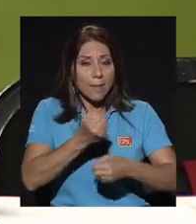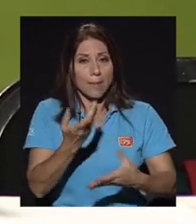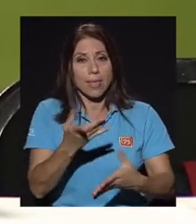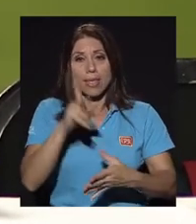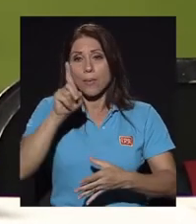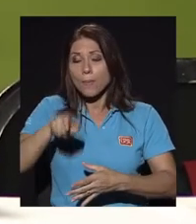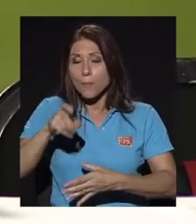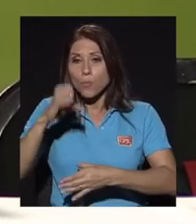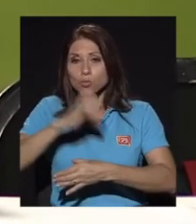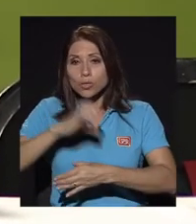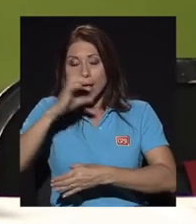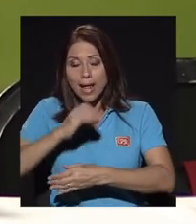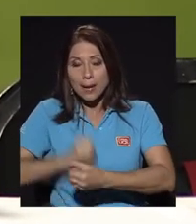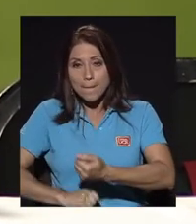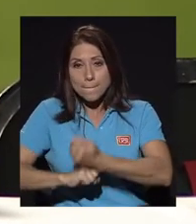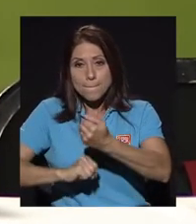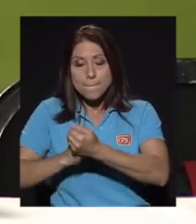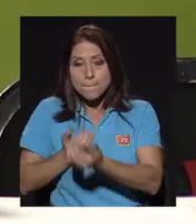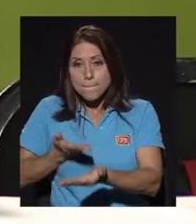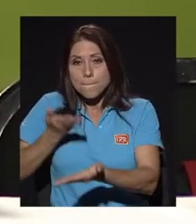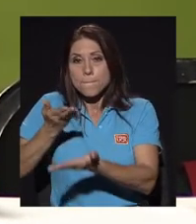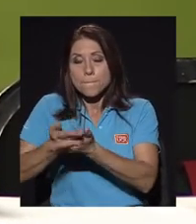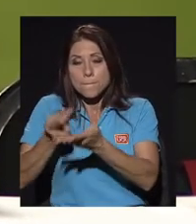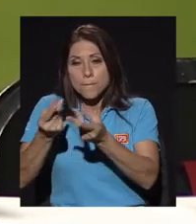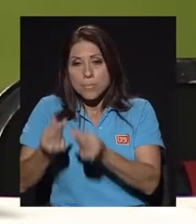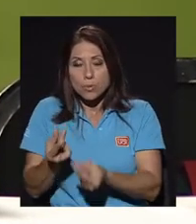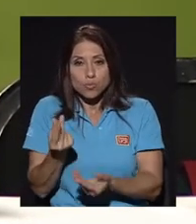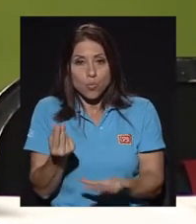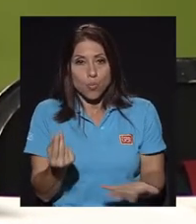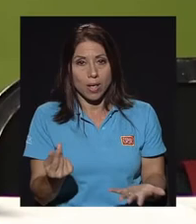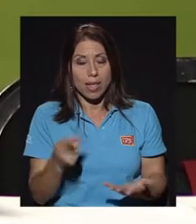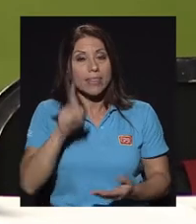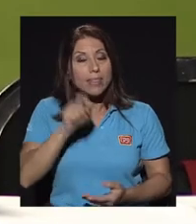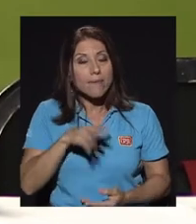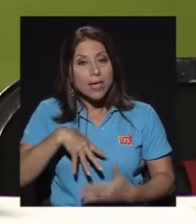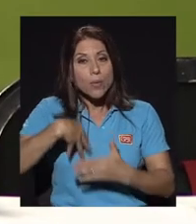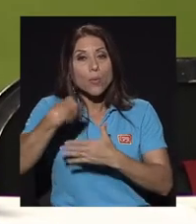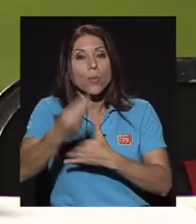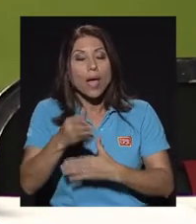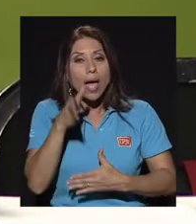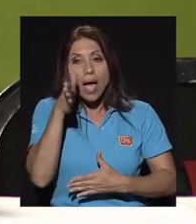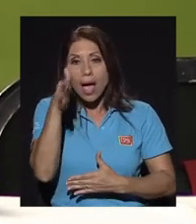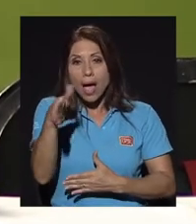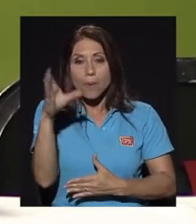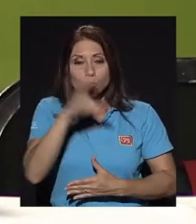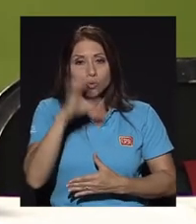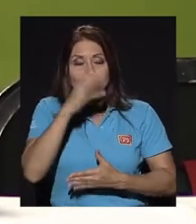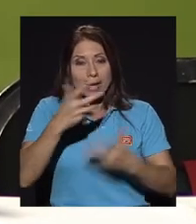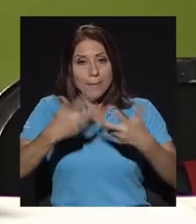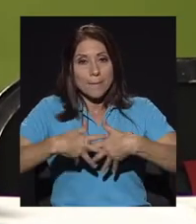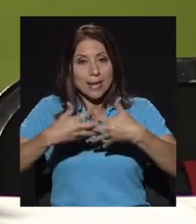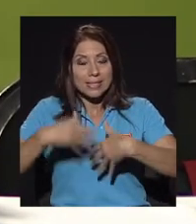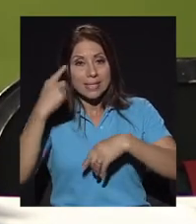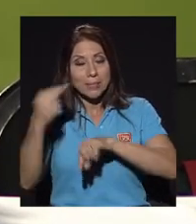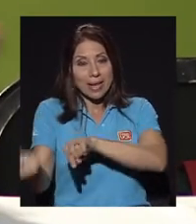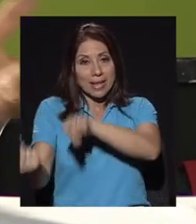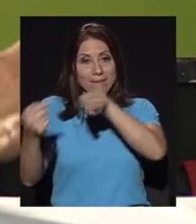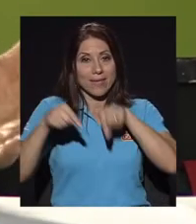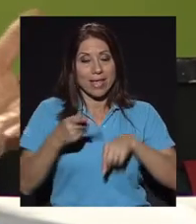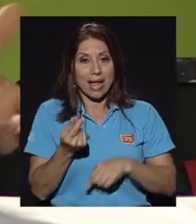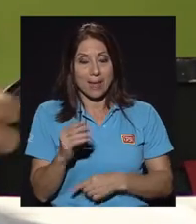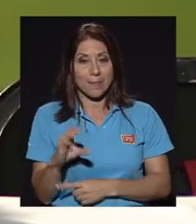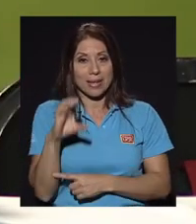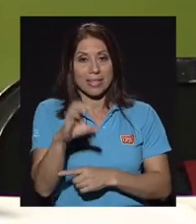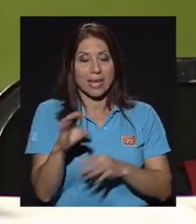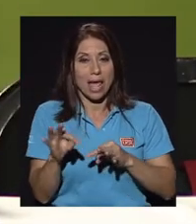presupuestos, proyectos para traer a Turrialba, hay que ir a buscar empresas también para que vengan a invertir a Turrialba, negociar